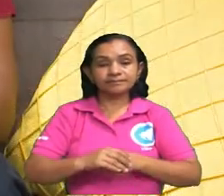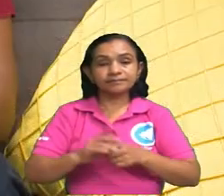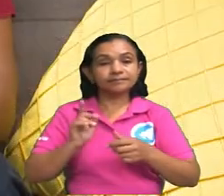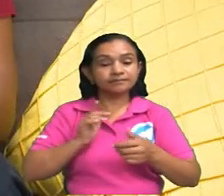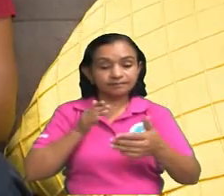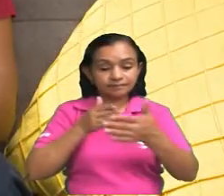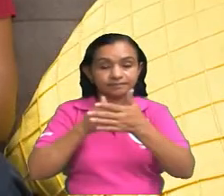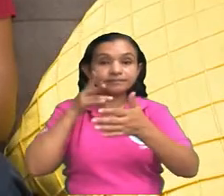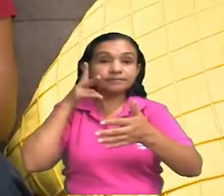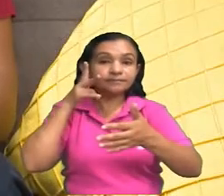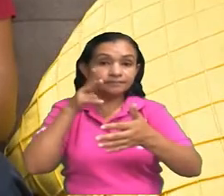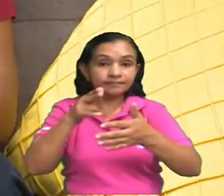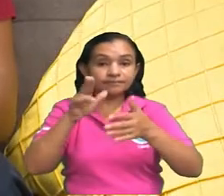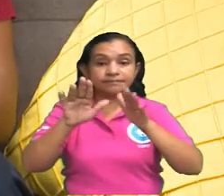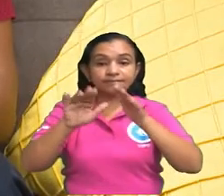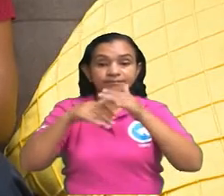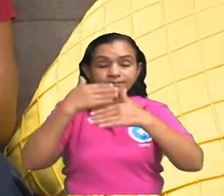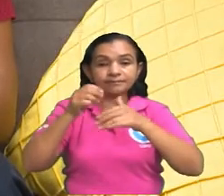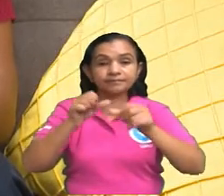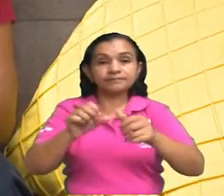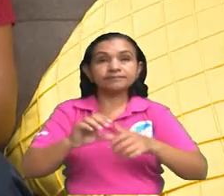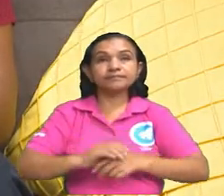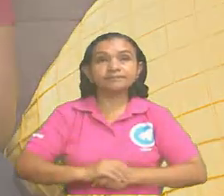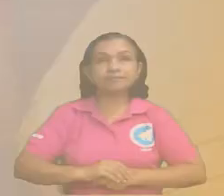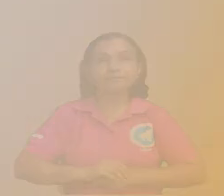que hacer una nueva pausa, pero ya volvemos.